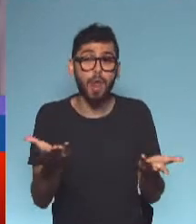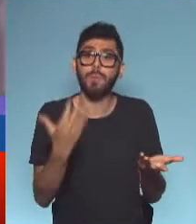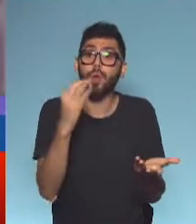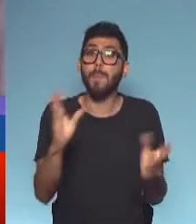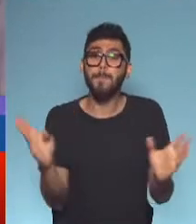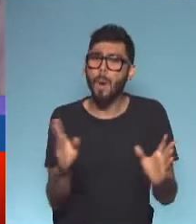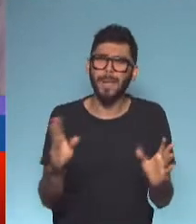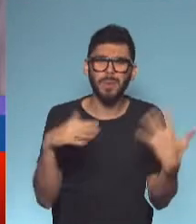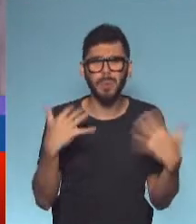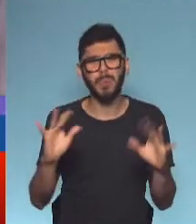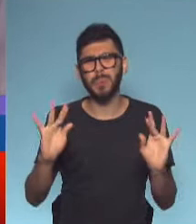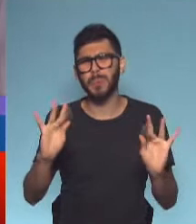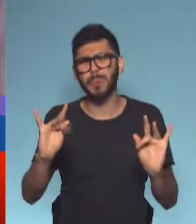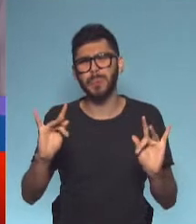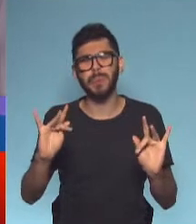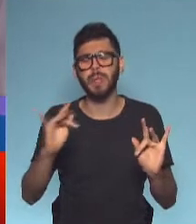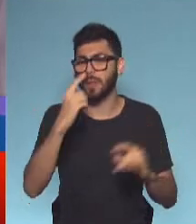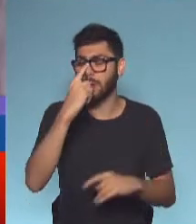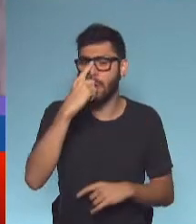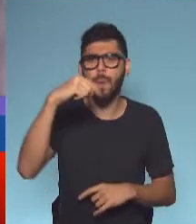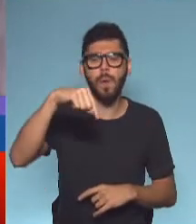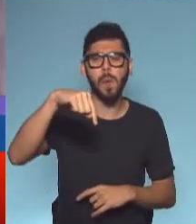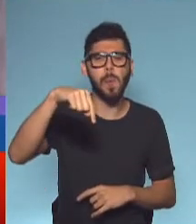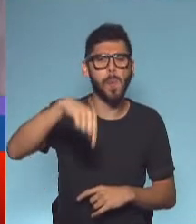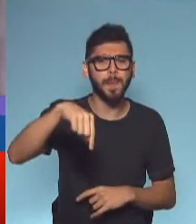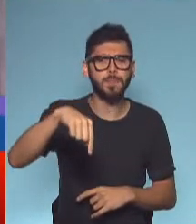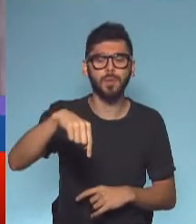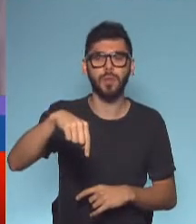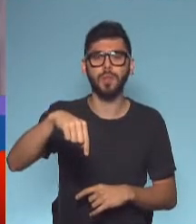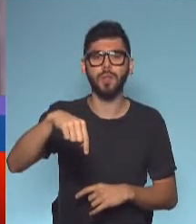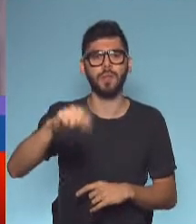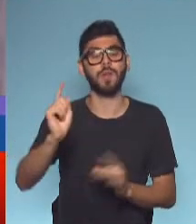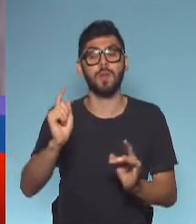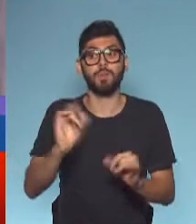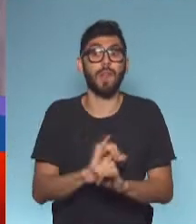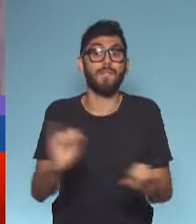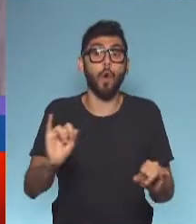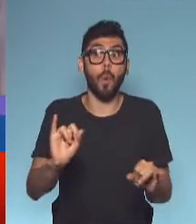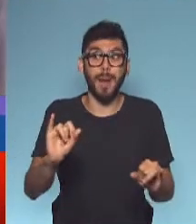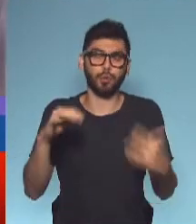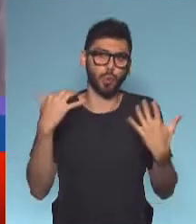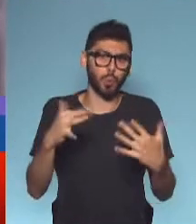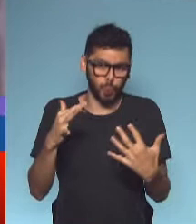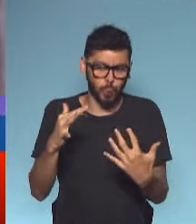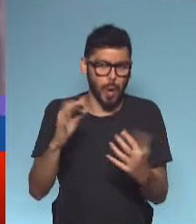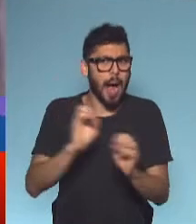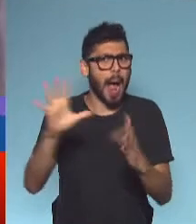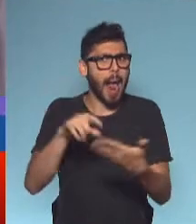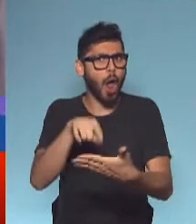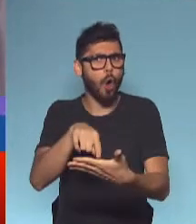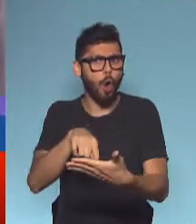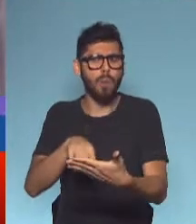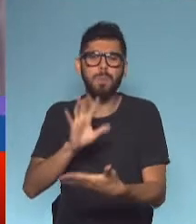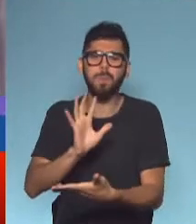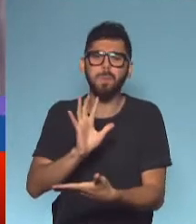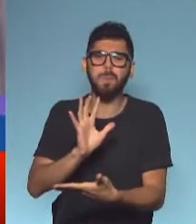muy complejo. Y hoy se conocieron datos muy concretos y la verdad que bastante duros con respecto a cómo ha ido